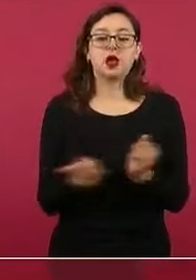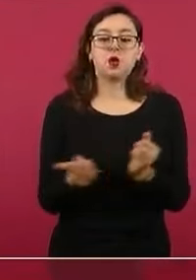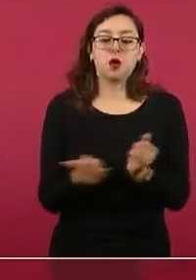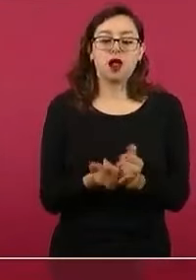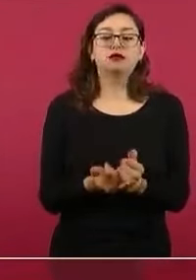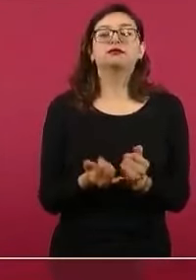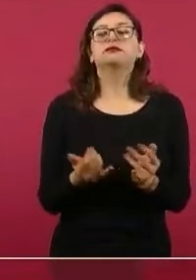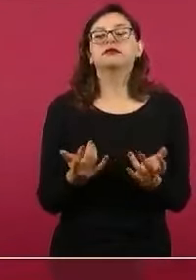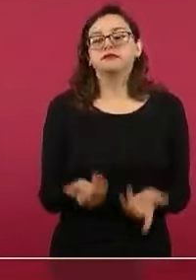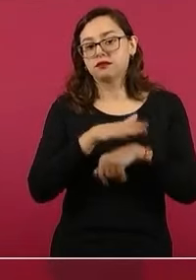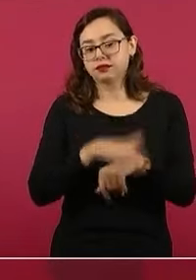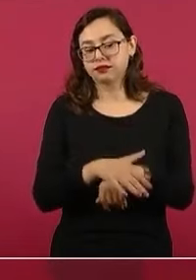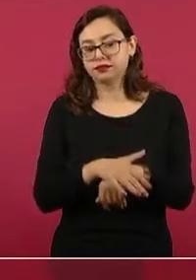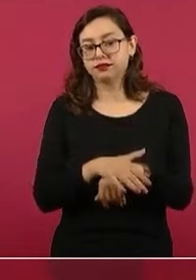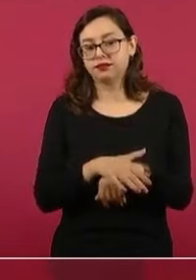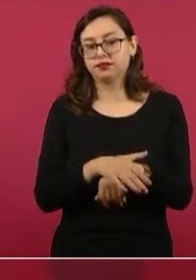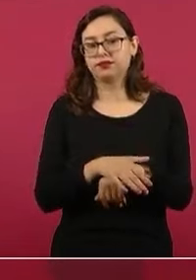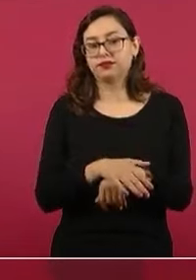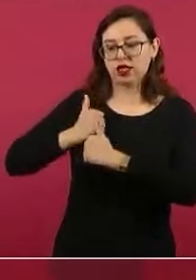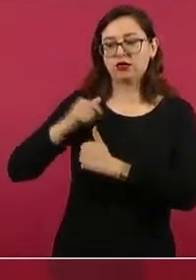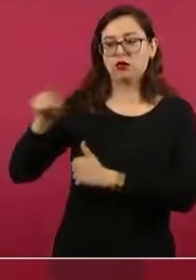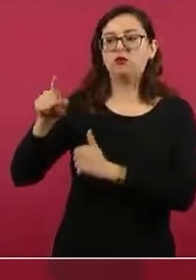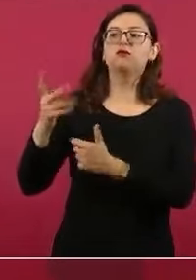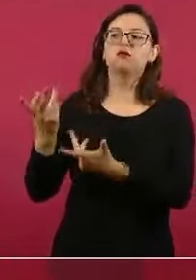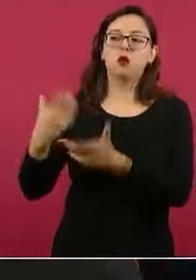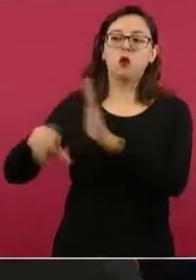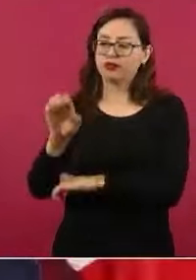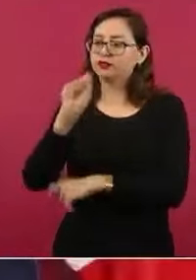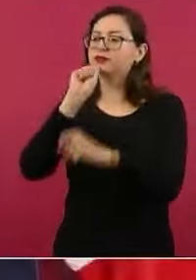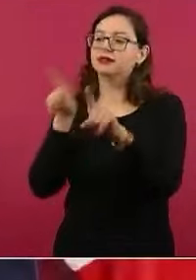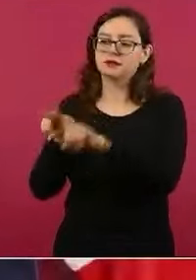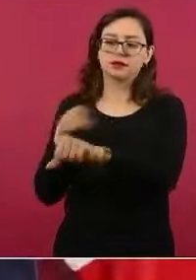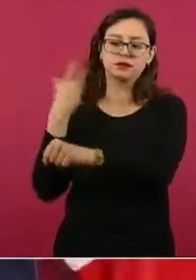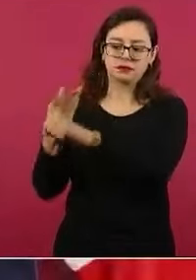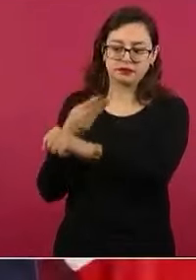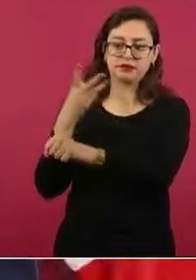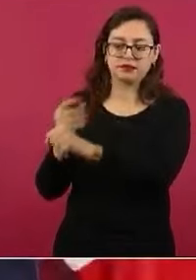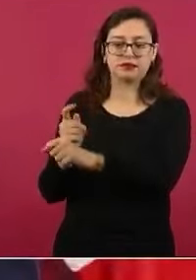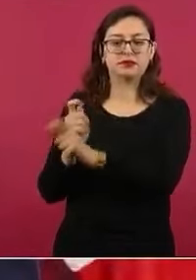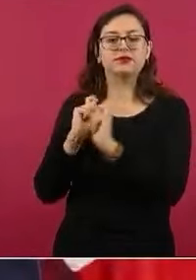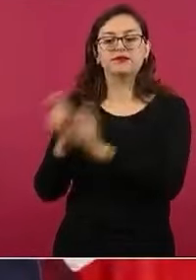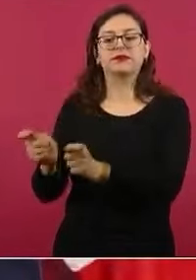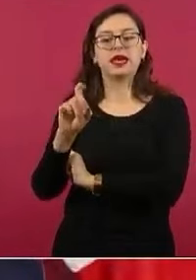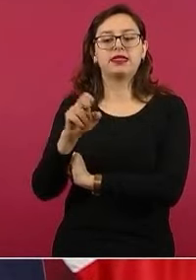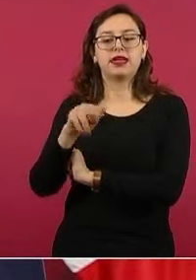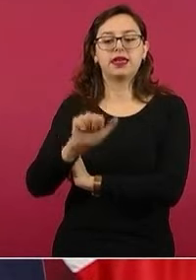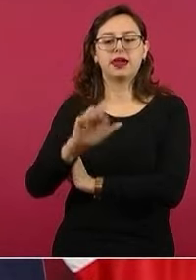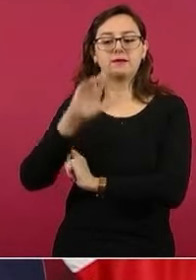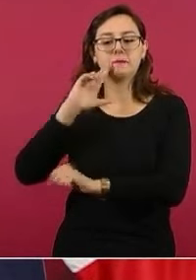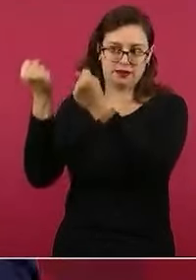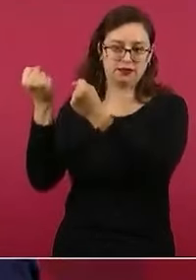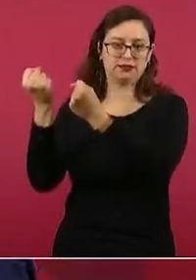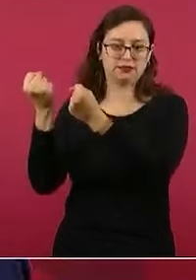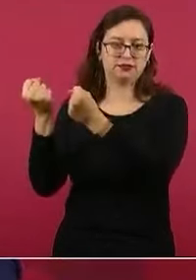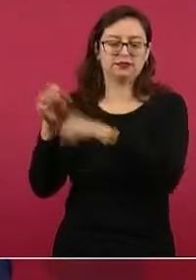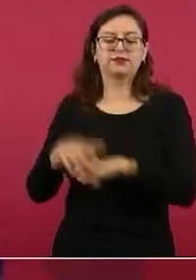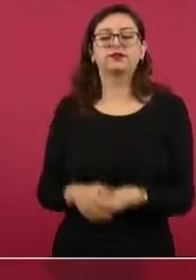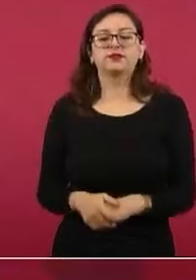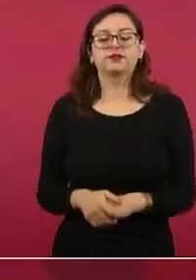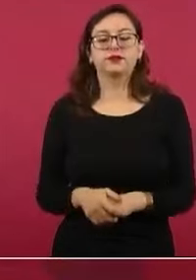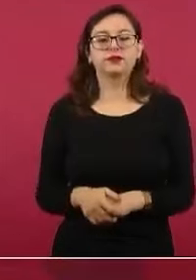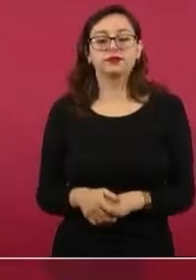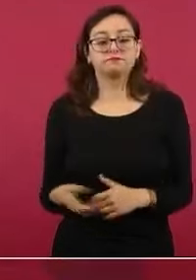informo que lo mismo se va a hacer con el fuerte de Perote, y va a hacerse cargo la Secretaría de la Defensa, se va a recuperar. En el caso de